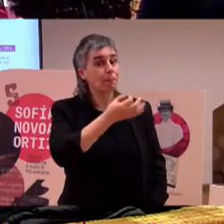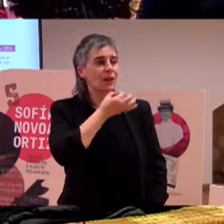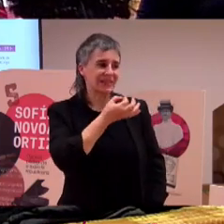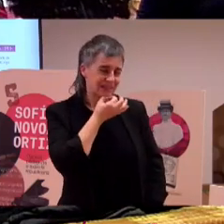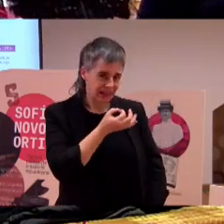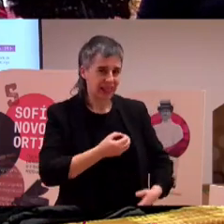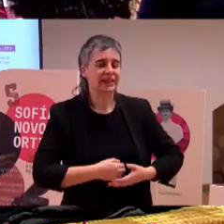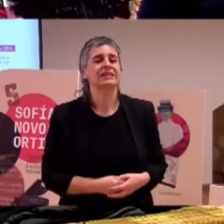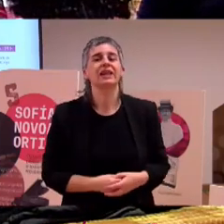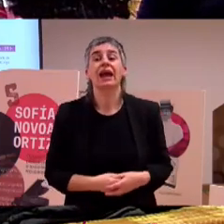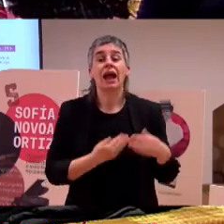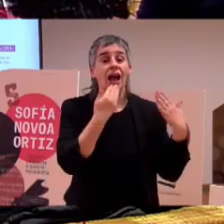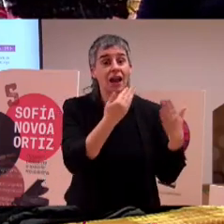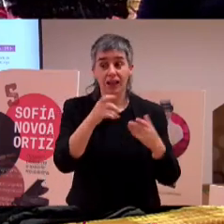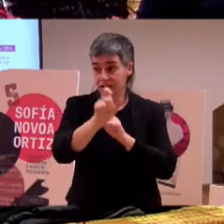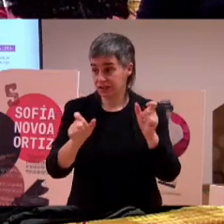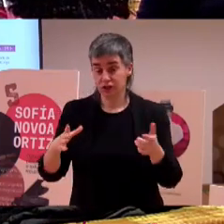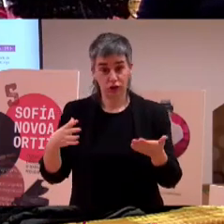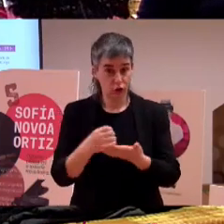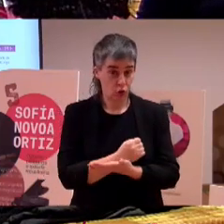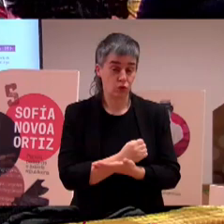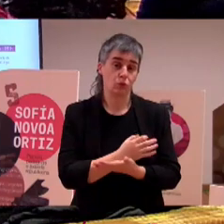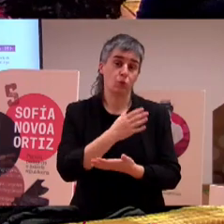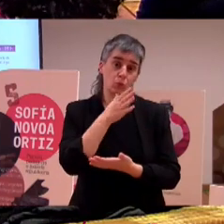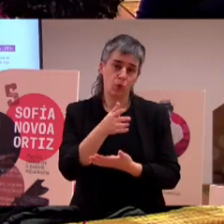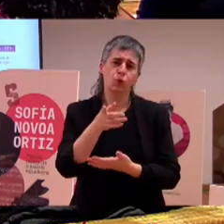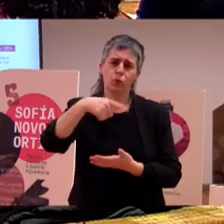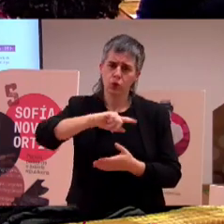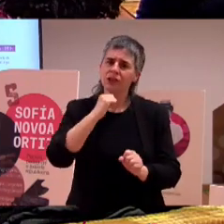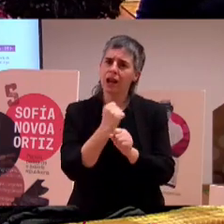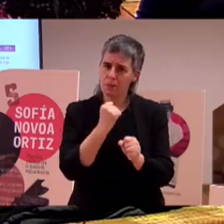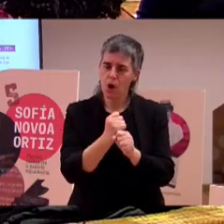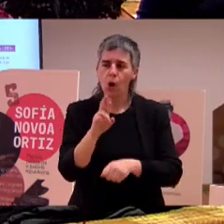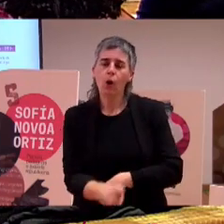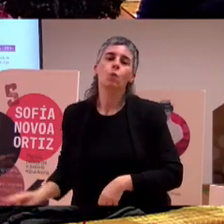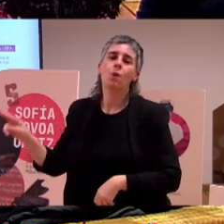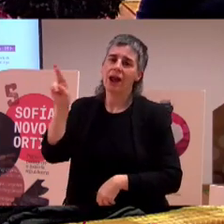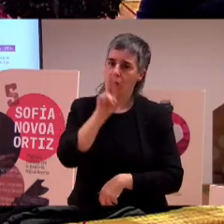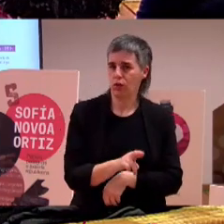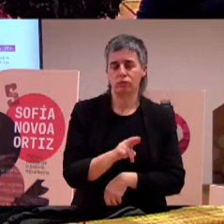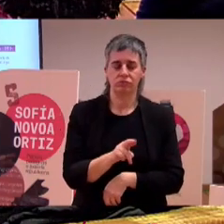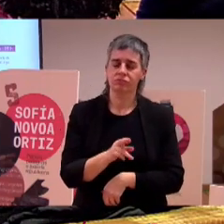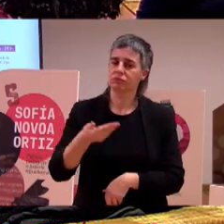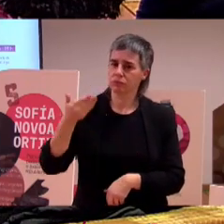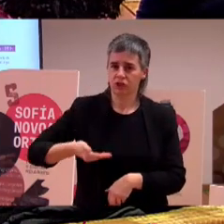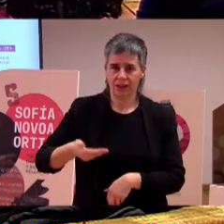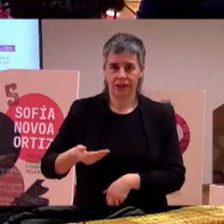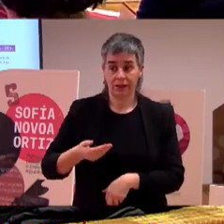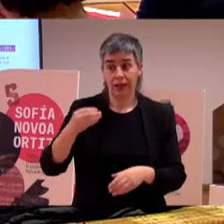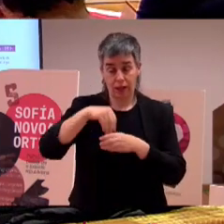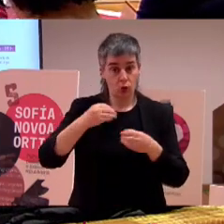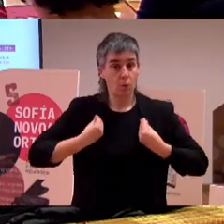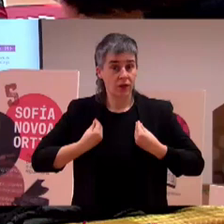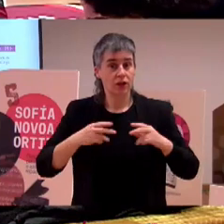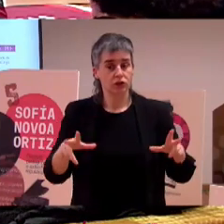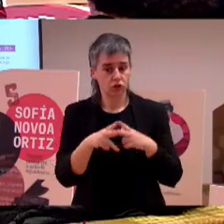noites. Gracias a todos os que estades a acometer esta labor de recuperación tan necesaria desta parte da vida social, cultural